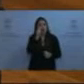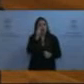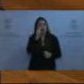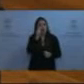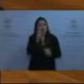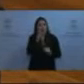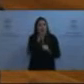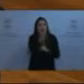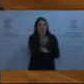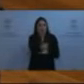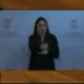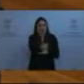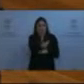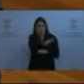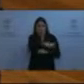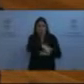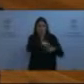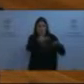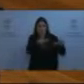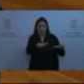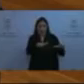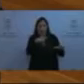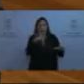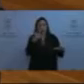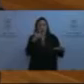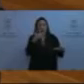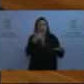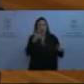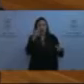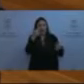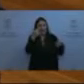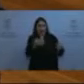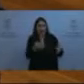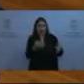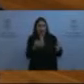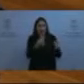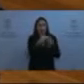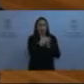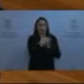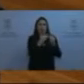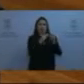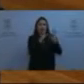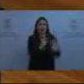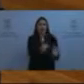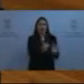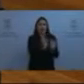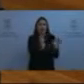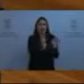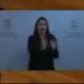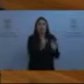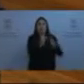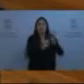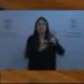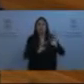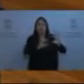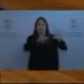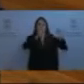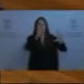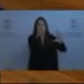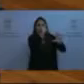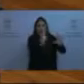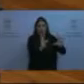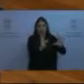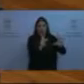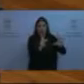lugar que permiten conocer con exactitud el estado preocupante de la capilla y, particularmente, del fresco de Paulino